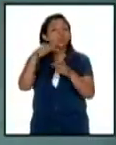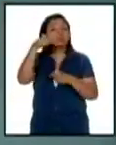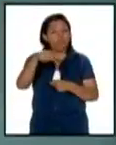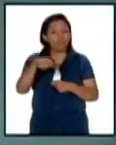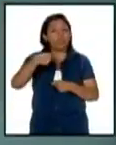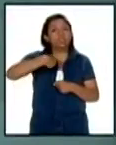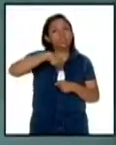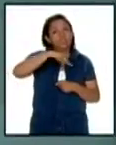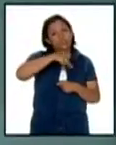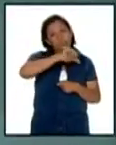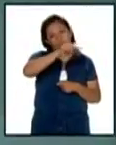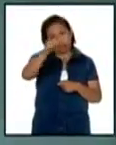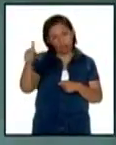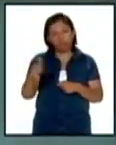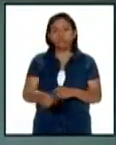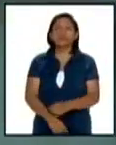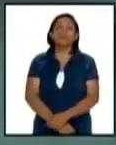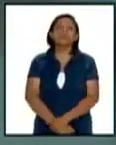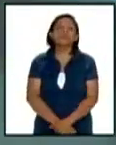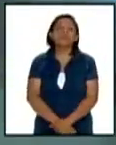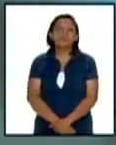en Nosotros los Otros.